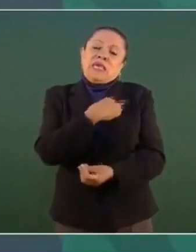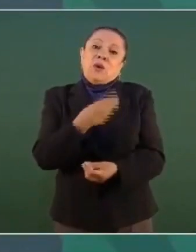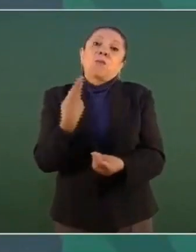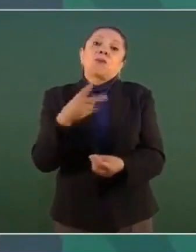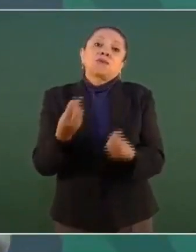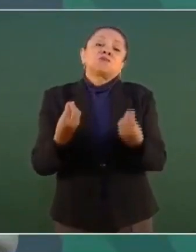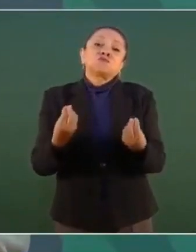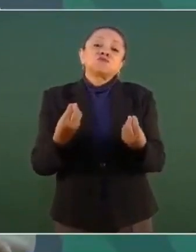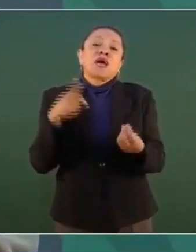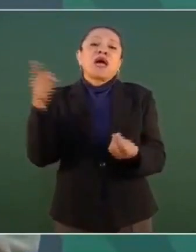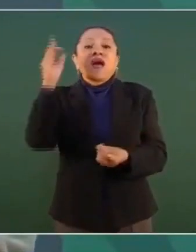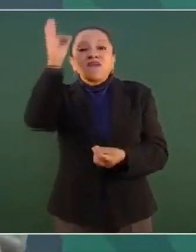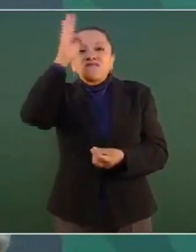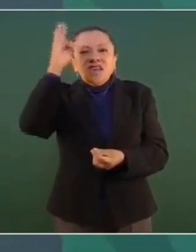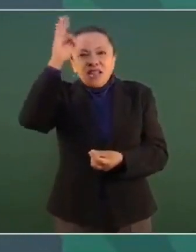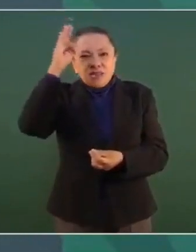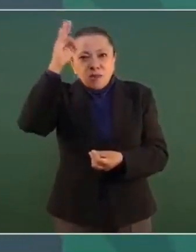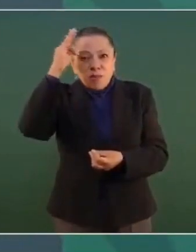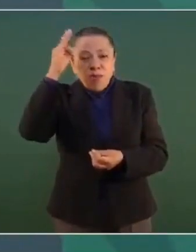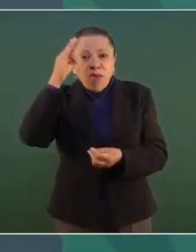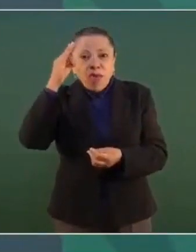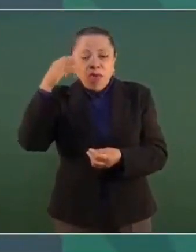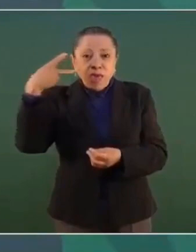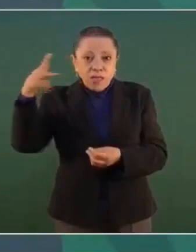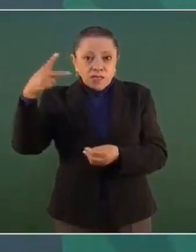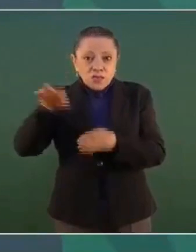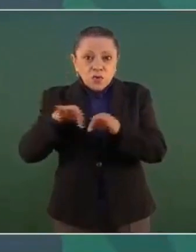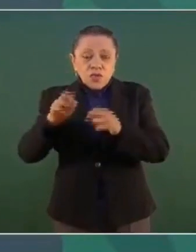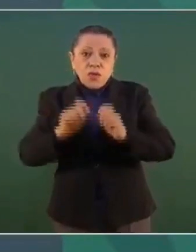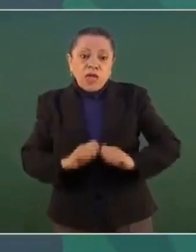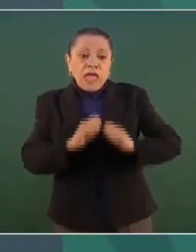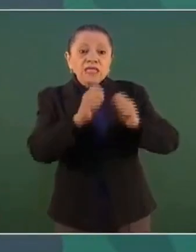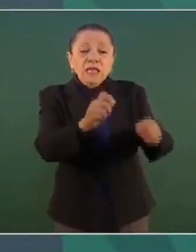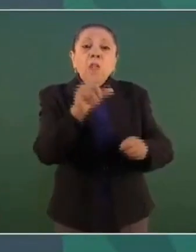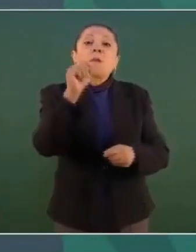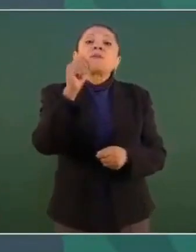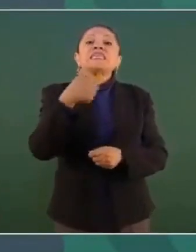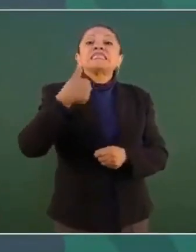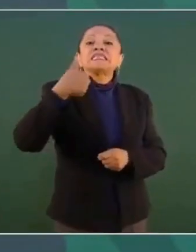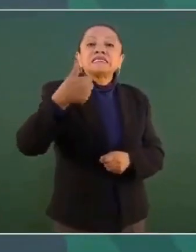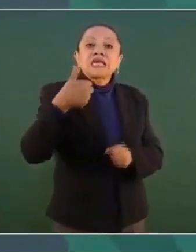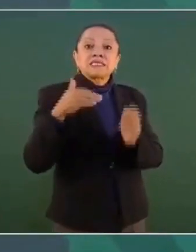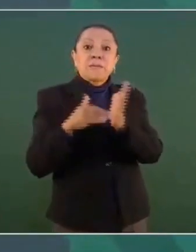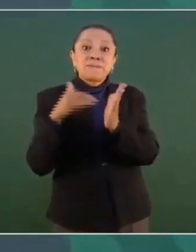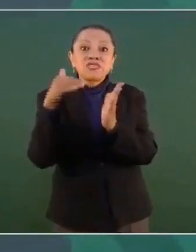Felipe Calderón entregó en su sexenio 26 millones de hectáreas.